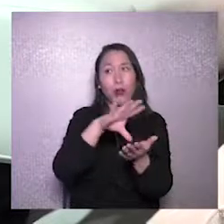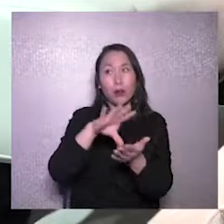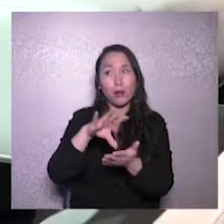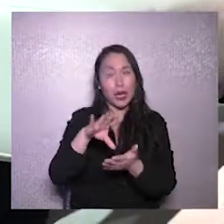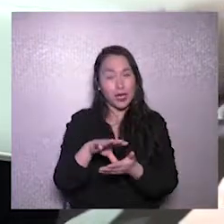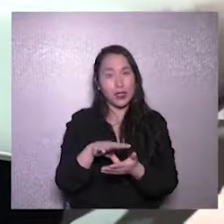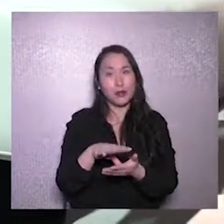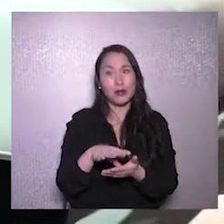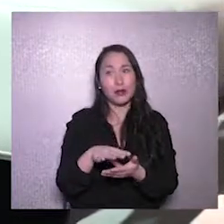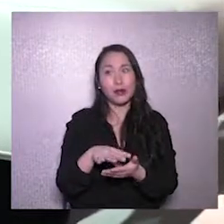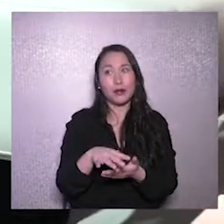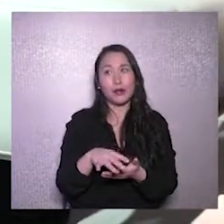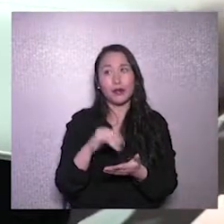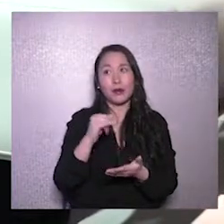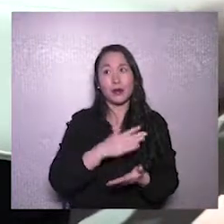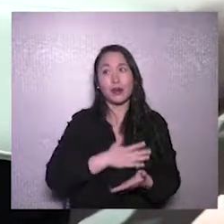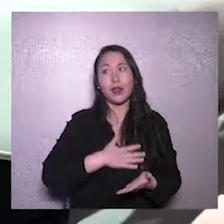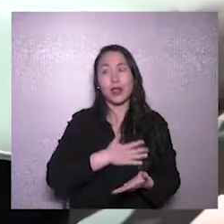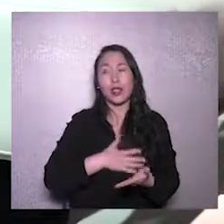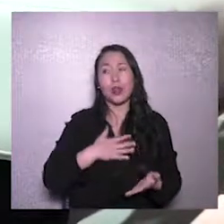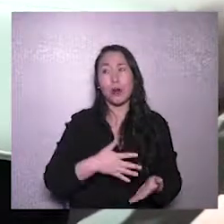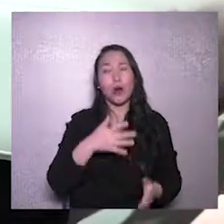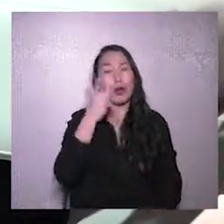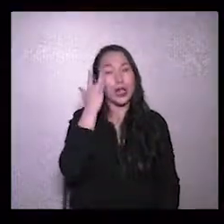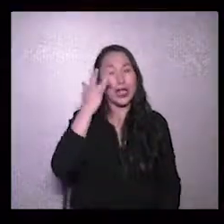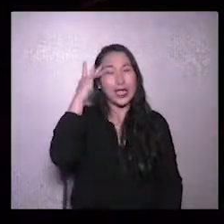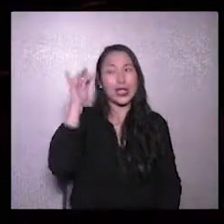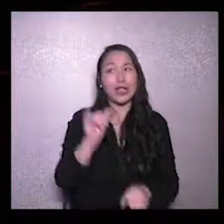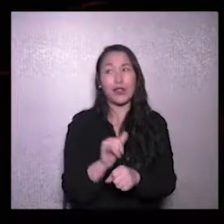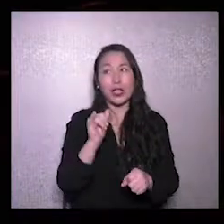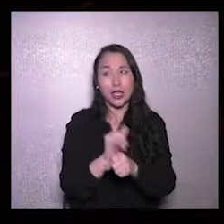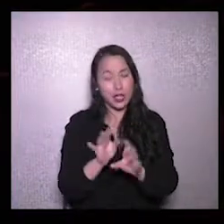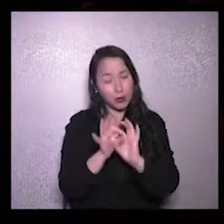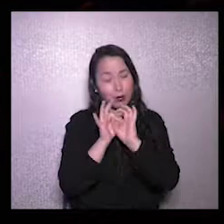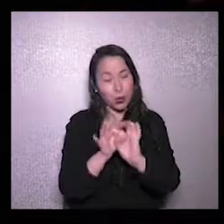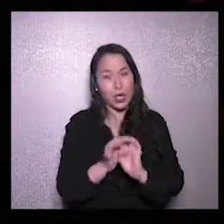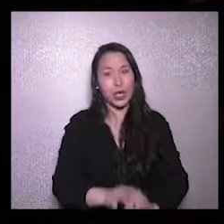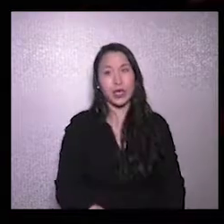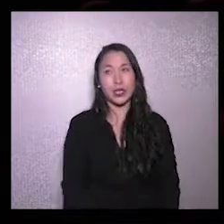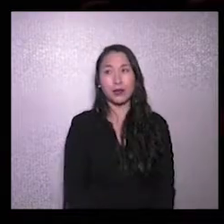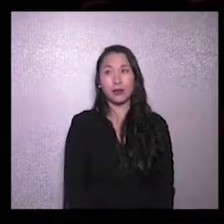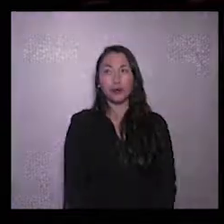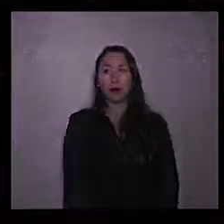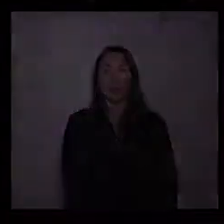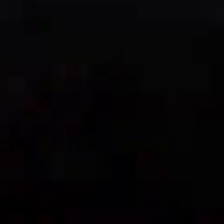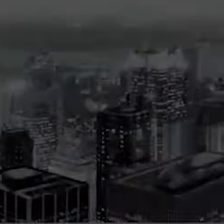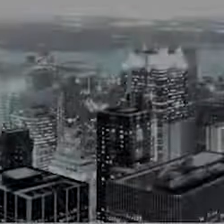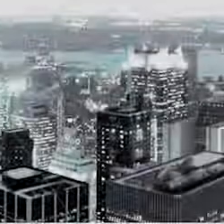entrar en la inteligencia artificial y todas esas cosas. Muchas gracias. Gracias.